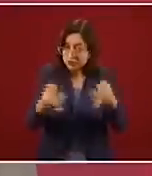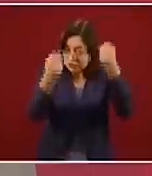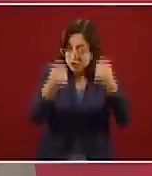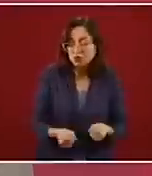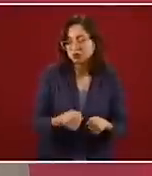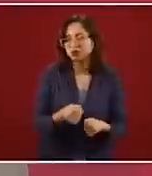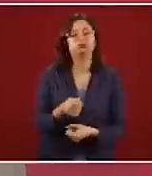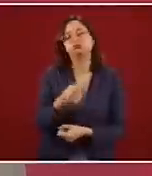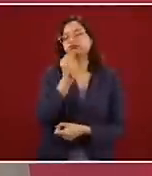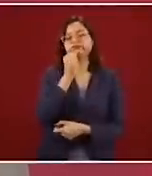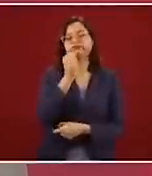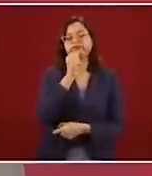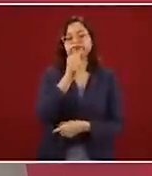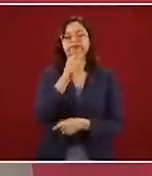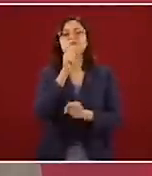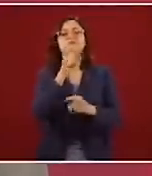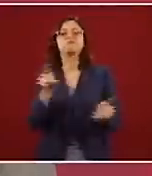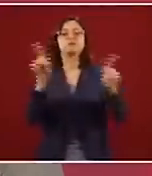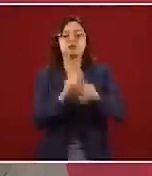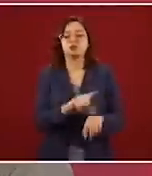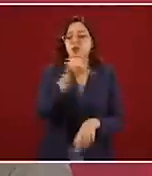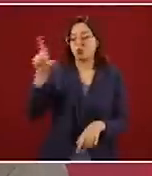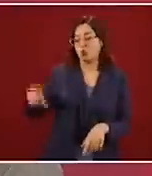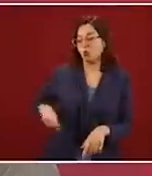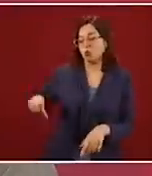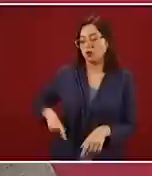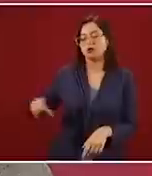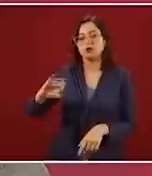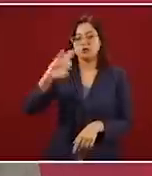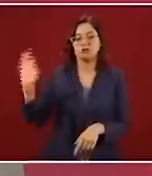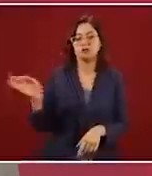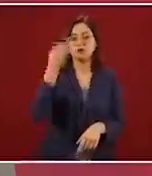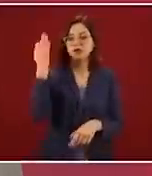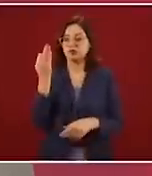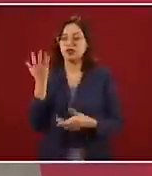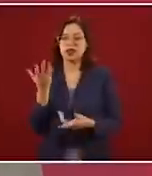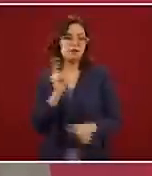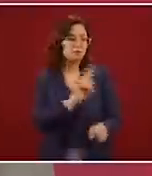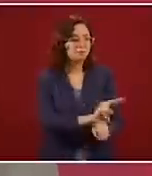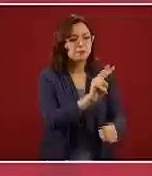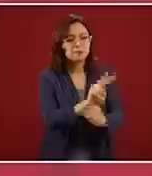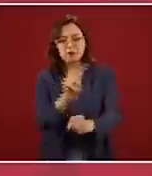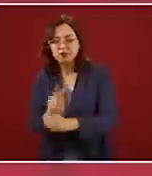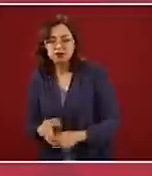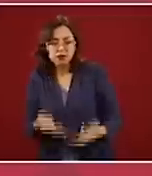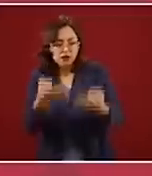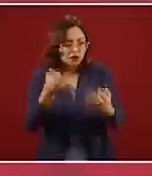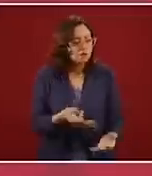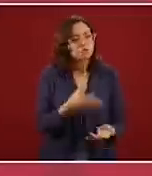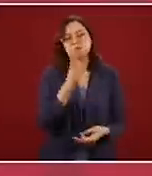pobre capacidad del Estado mexicano de rastrear cuál es la calidad de ese